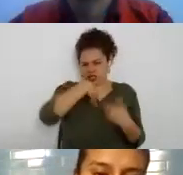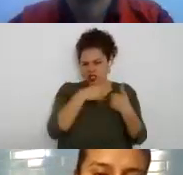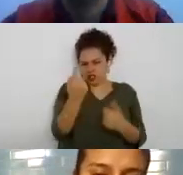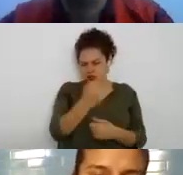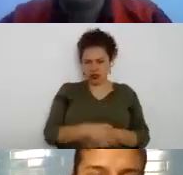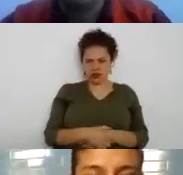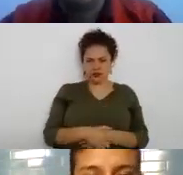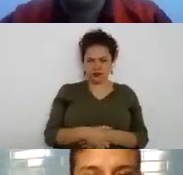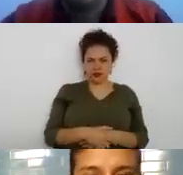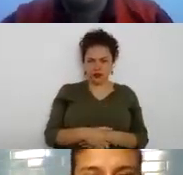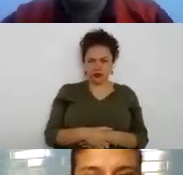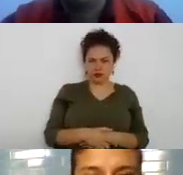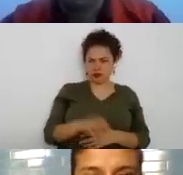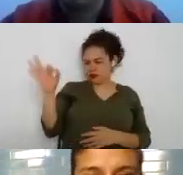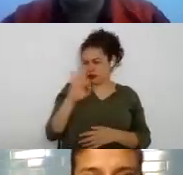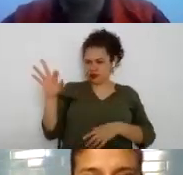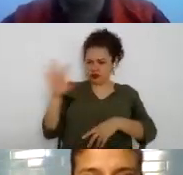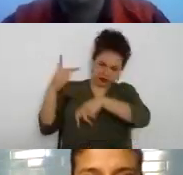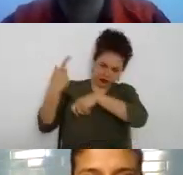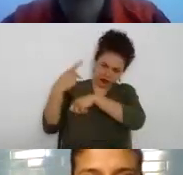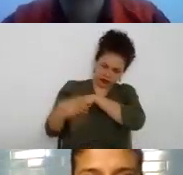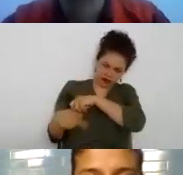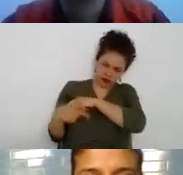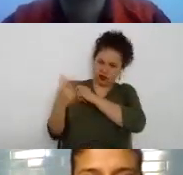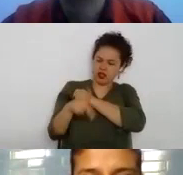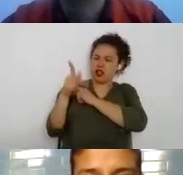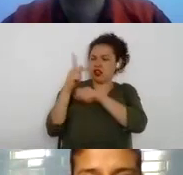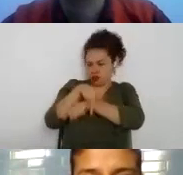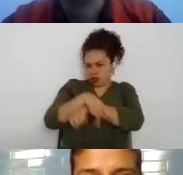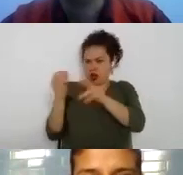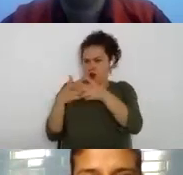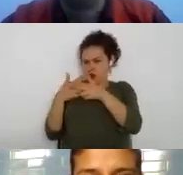Si está afectada la dermis, la epidermis o llegó a hueso.